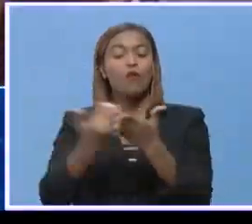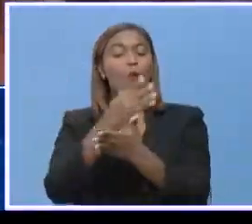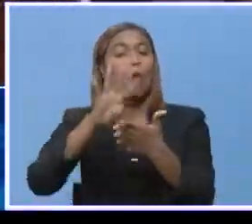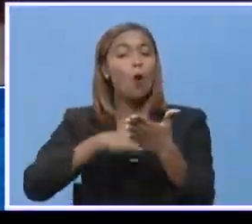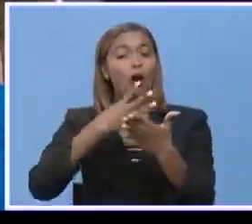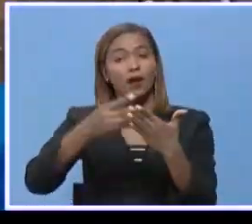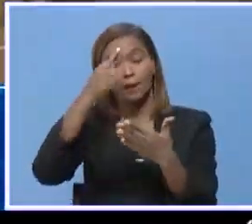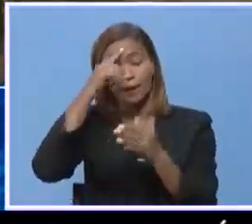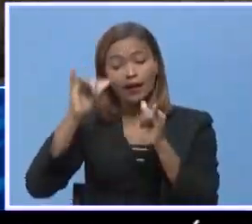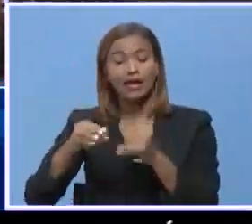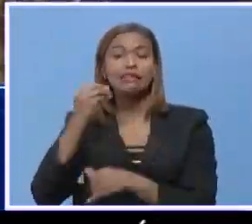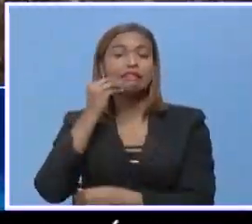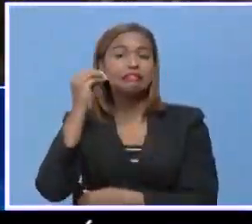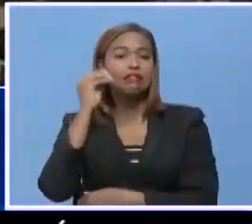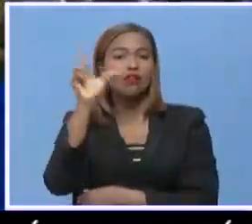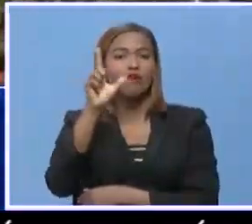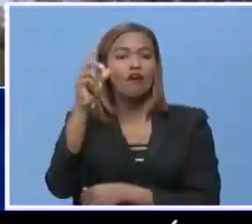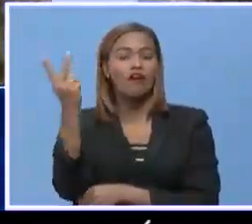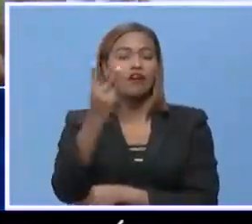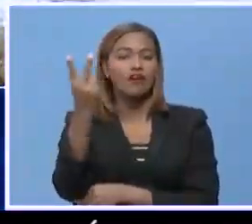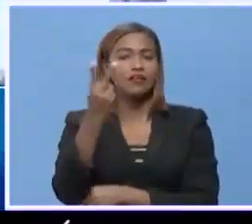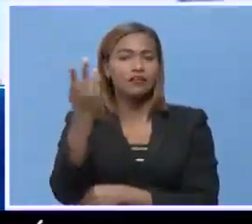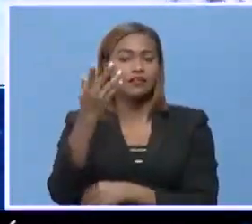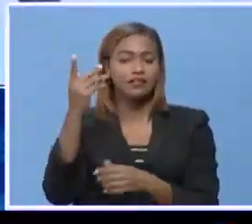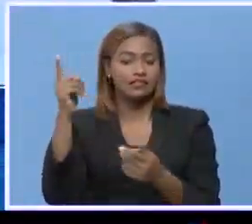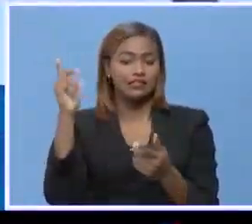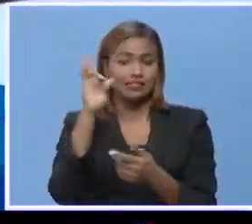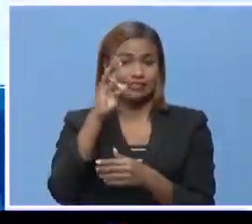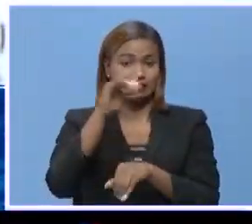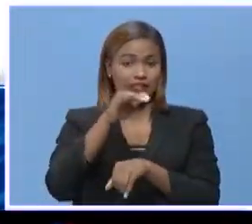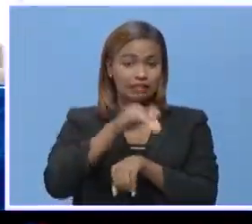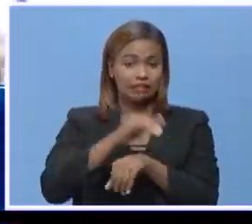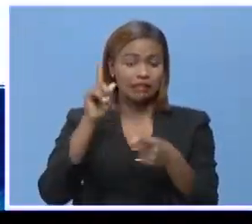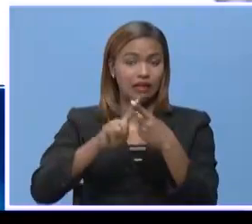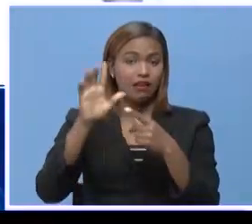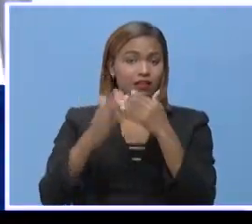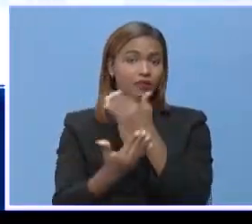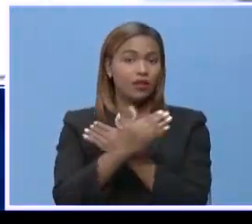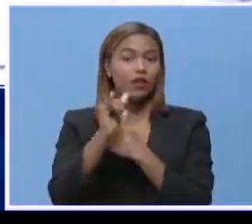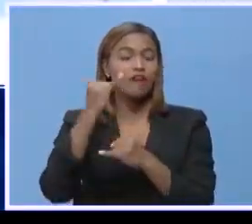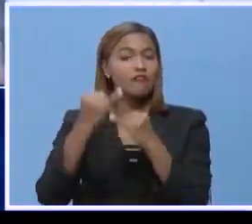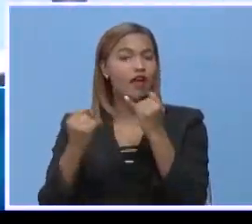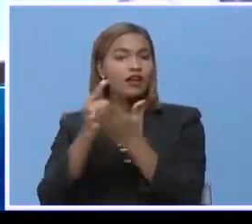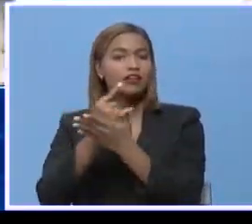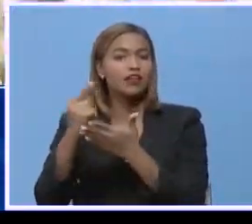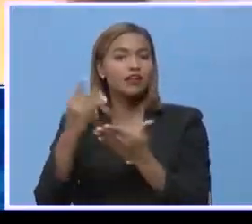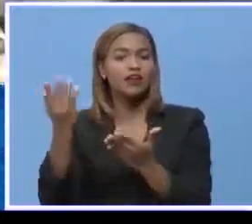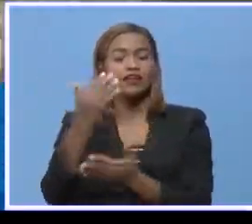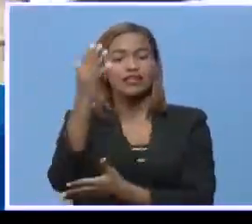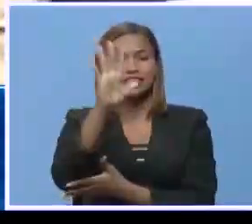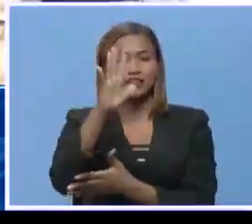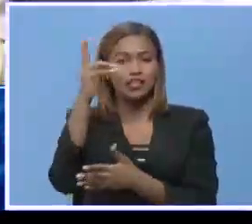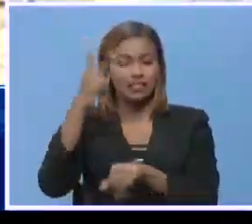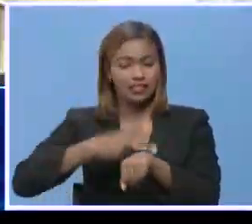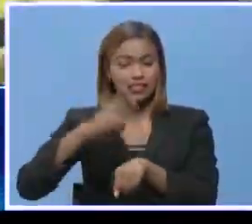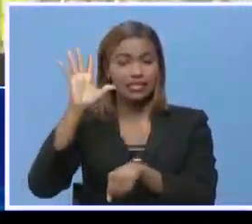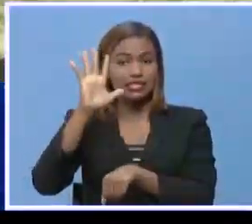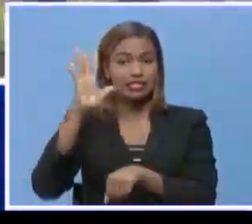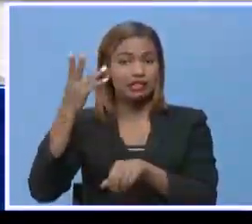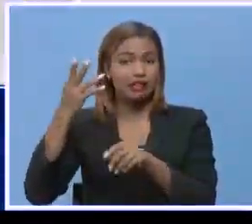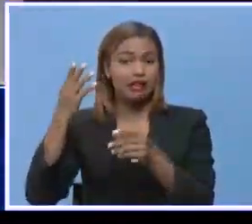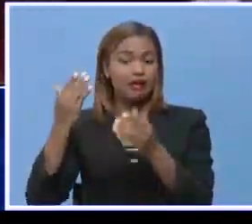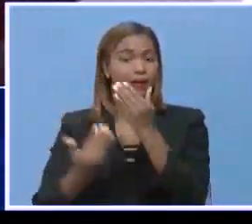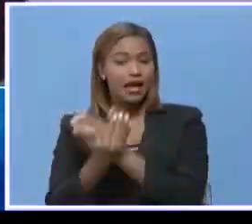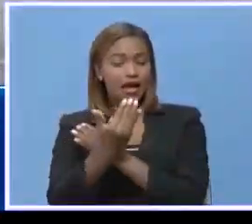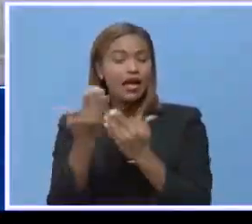horario para que el toque de queda de lunes a viernes de 7 de la noche a 5 de la mañana y los fines de semana de 5 de la tarde a 5 de la mañana,